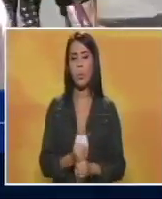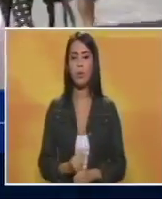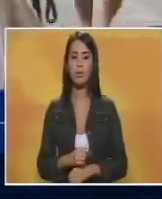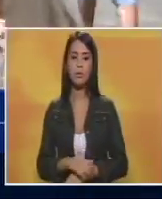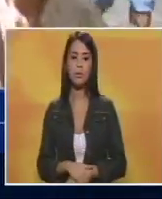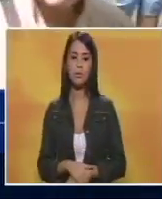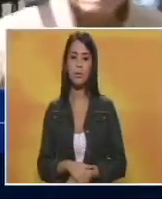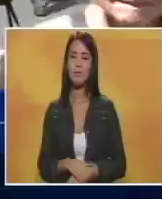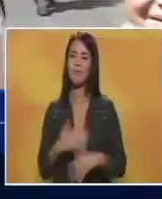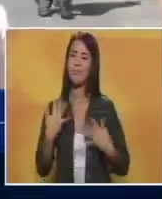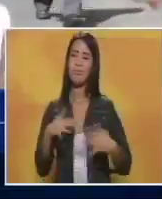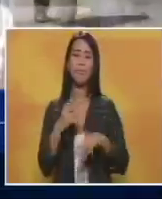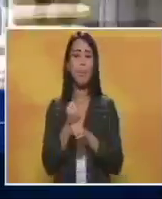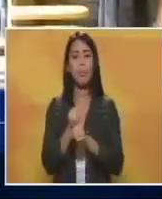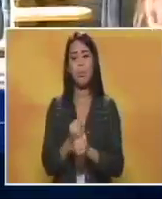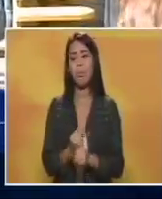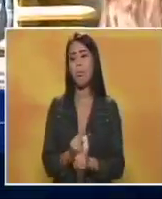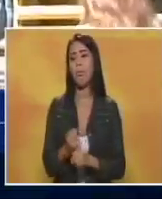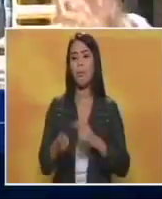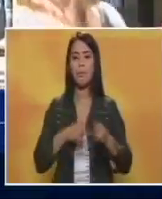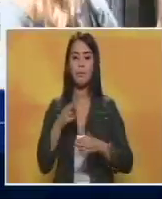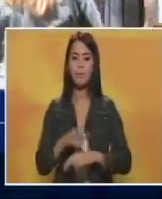Ay, demasiado, se tarda mucho el tren.